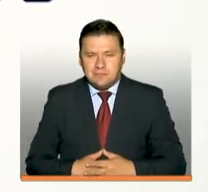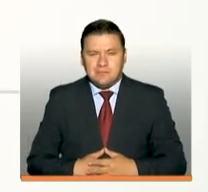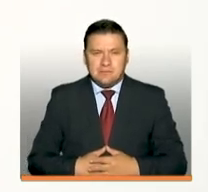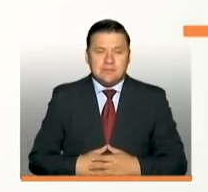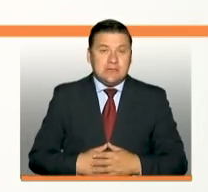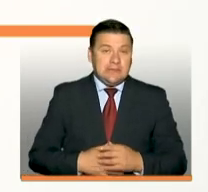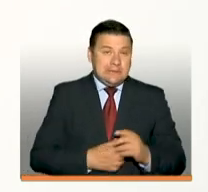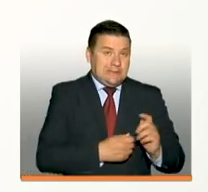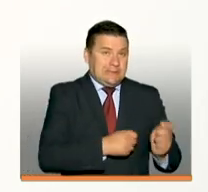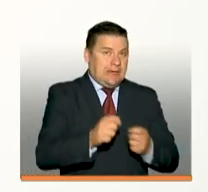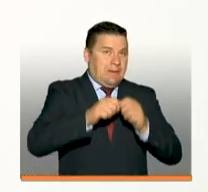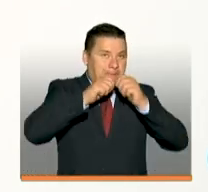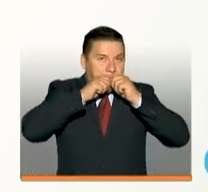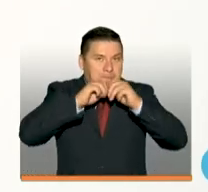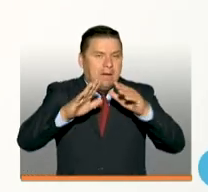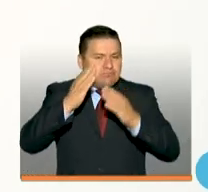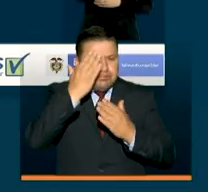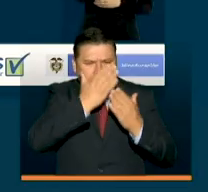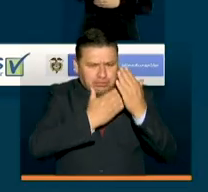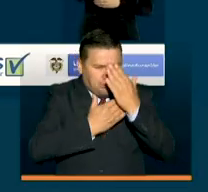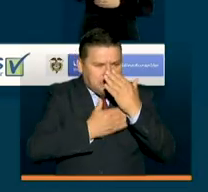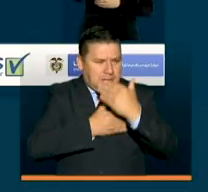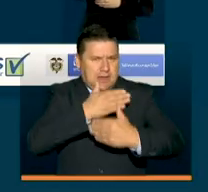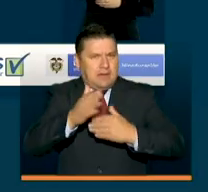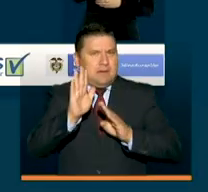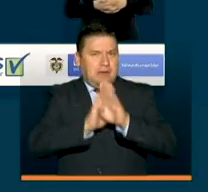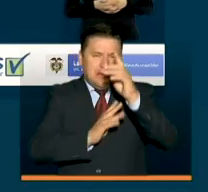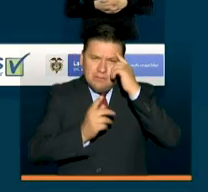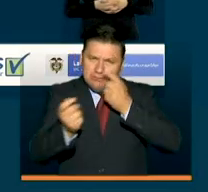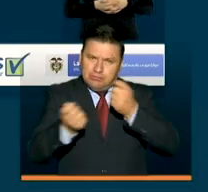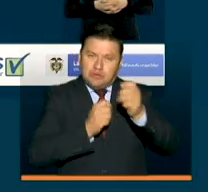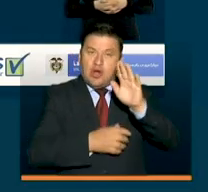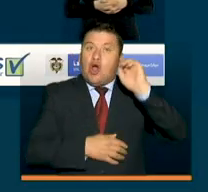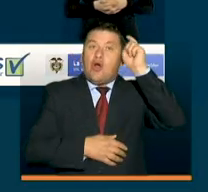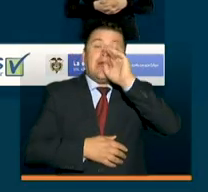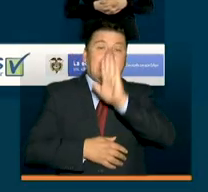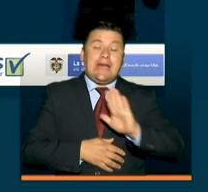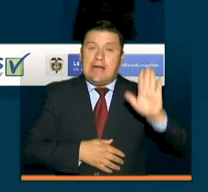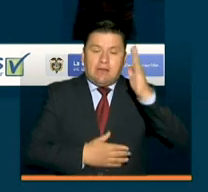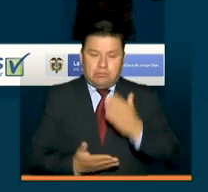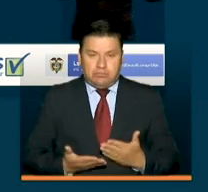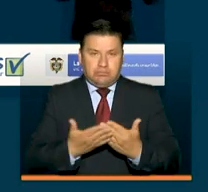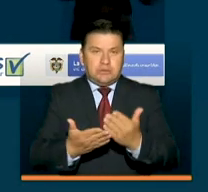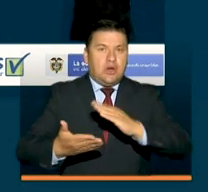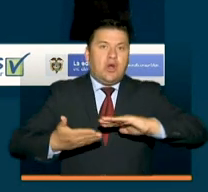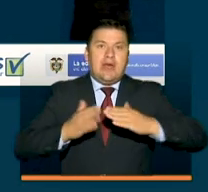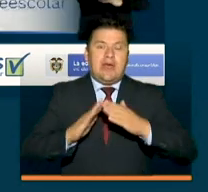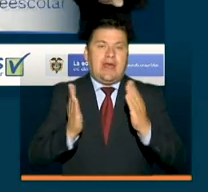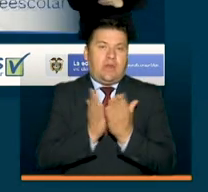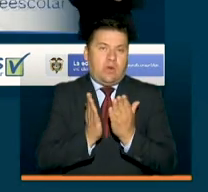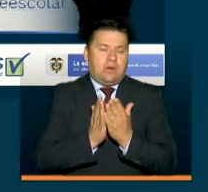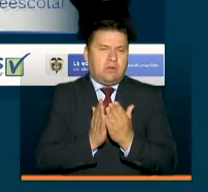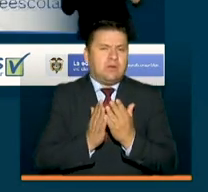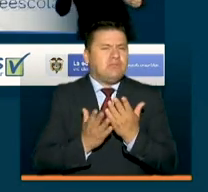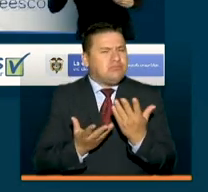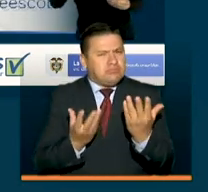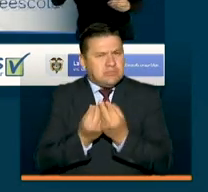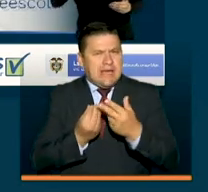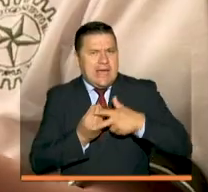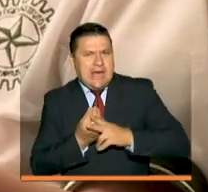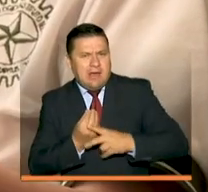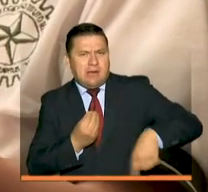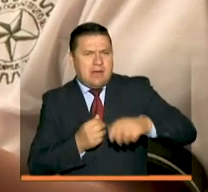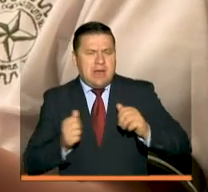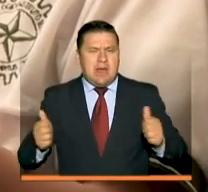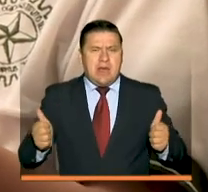Se llevó a cabo el lanzamiento de Evaluar para Avanzar, una estrategia del Gobierno Nacional que ofrece a la comunidad educativa un conjunto de herramientas